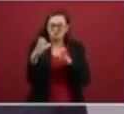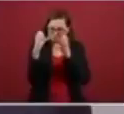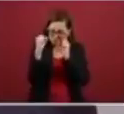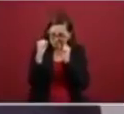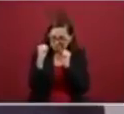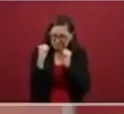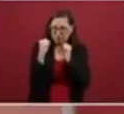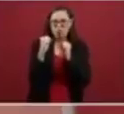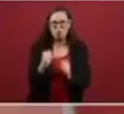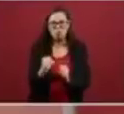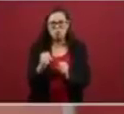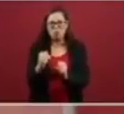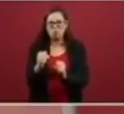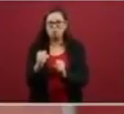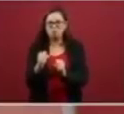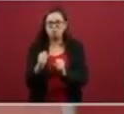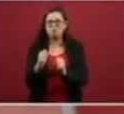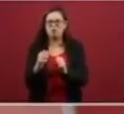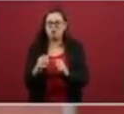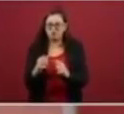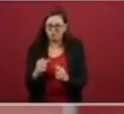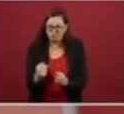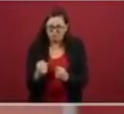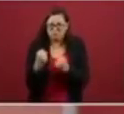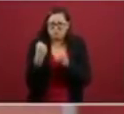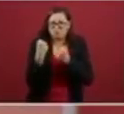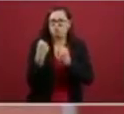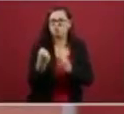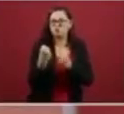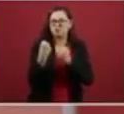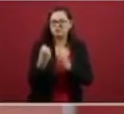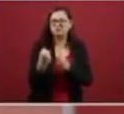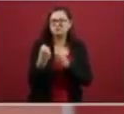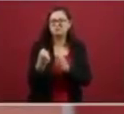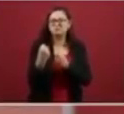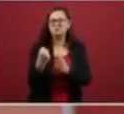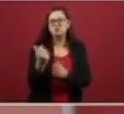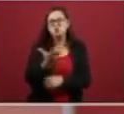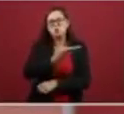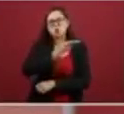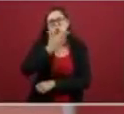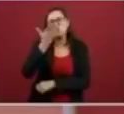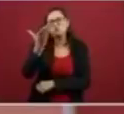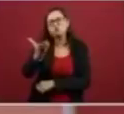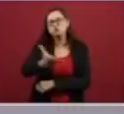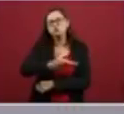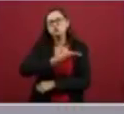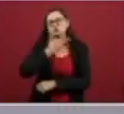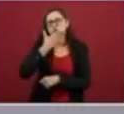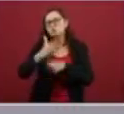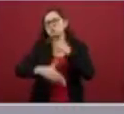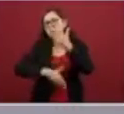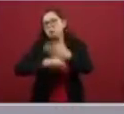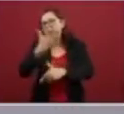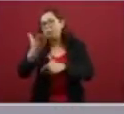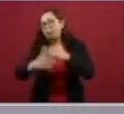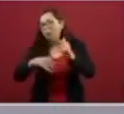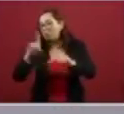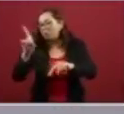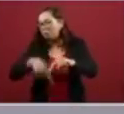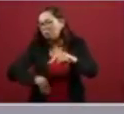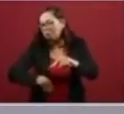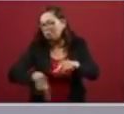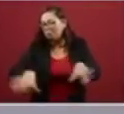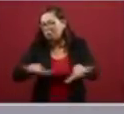consolidarla y convertirla en hábito democrático, en forma